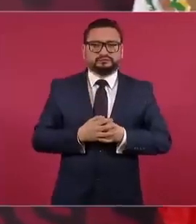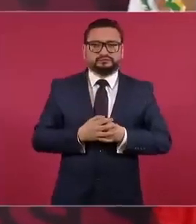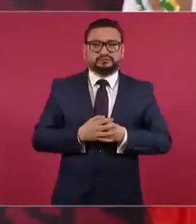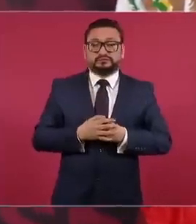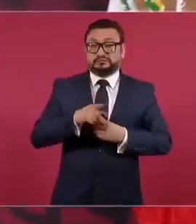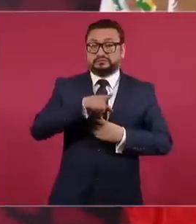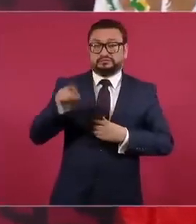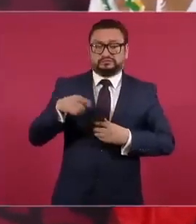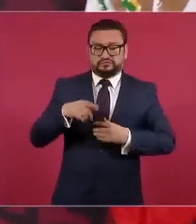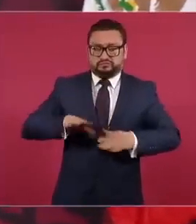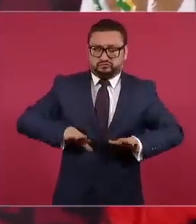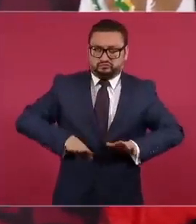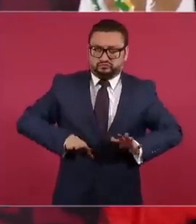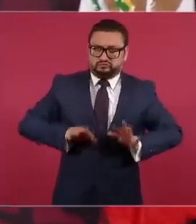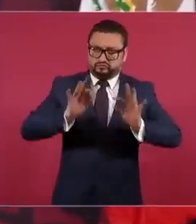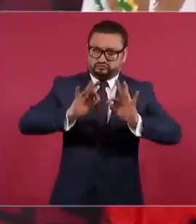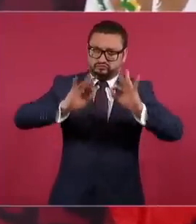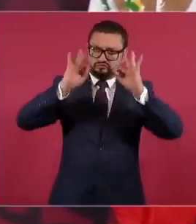íntegros,